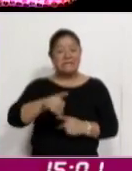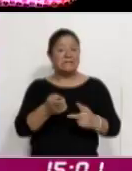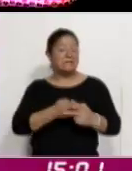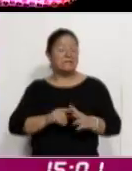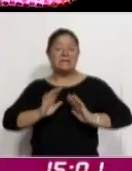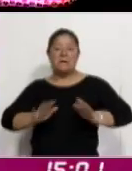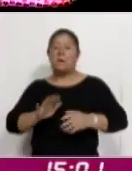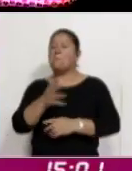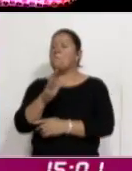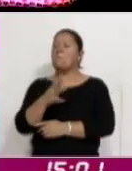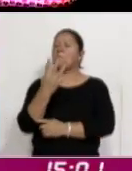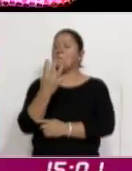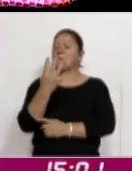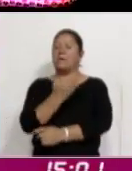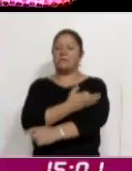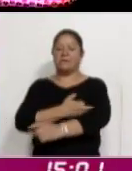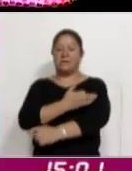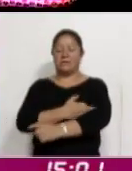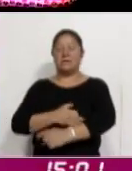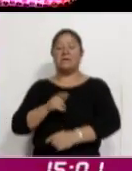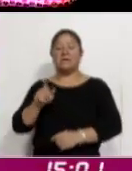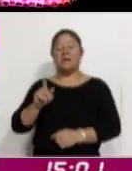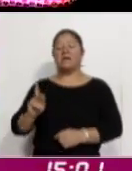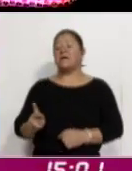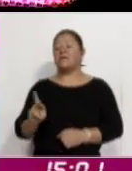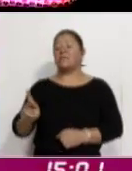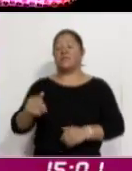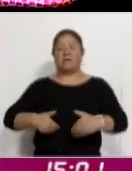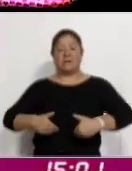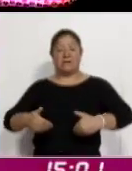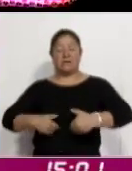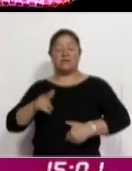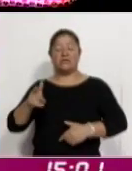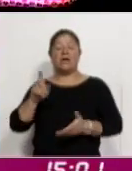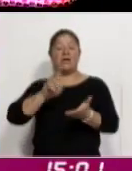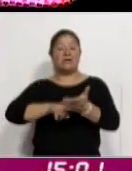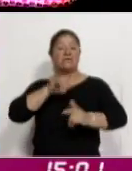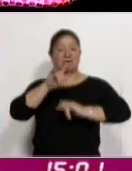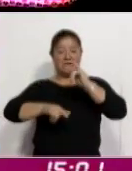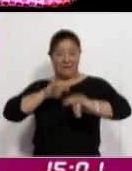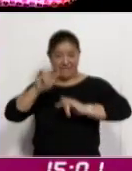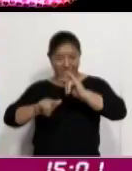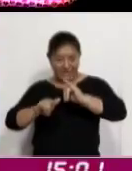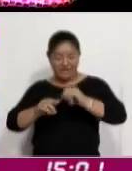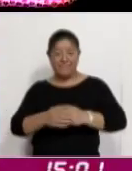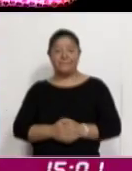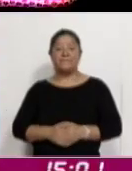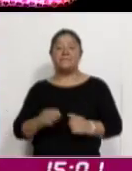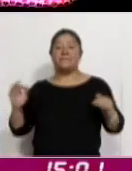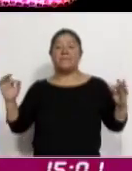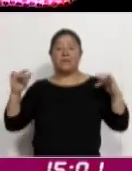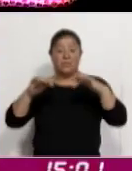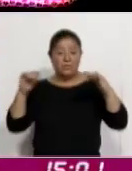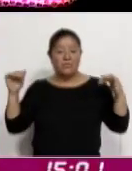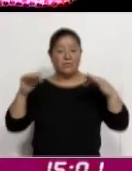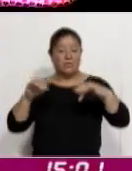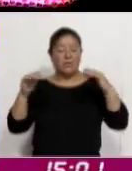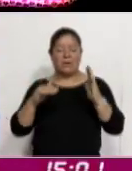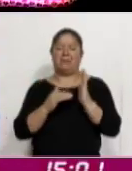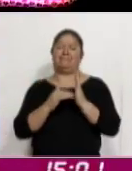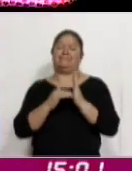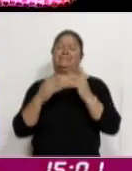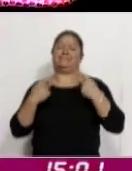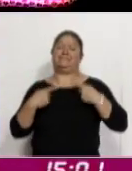de las 4 de la tarde en el Teatro del Pueblo, en el recinto ferial. Ya están arribando miles de familias al